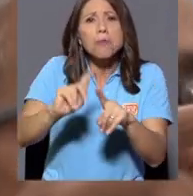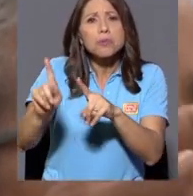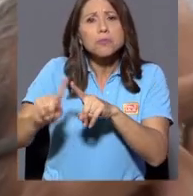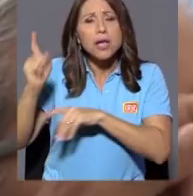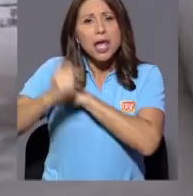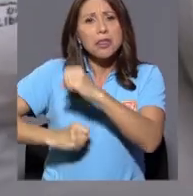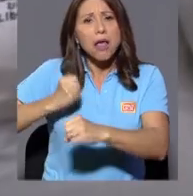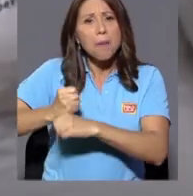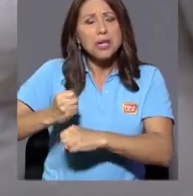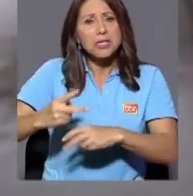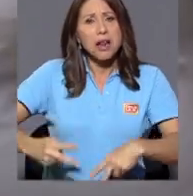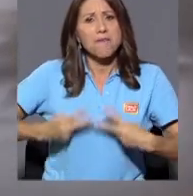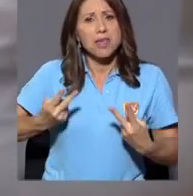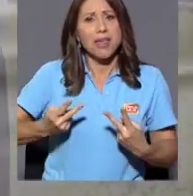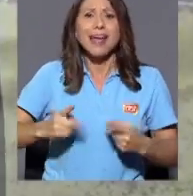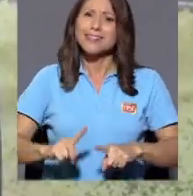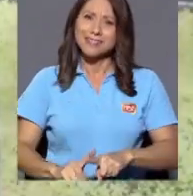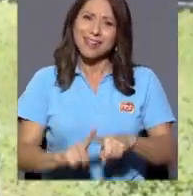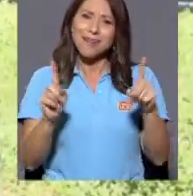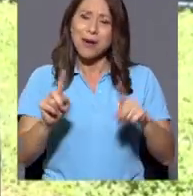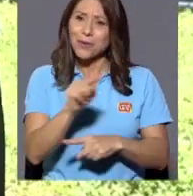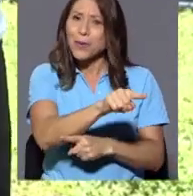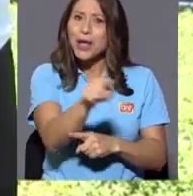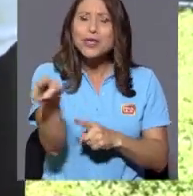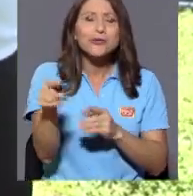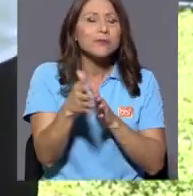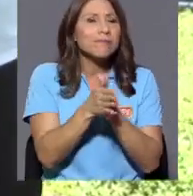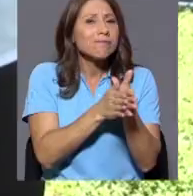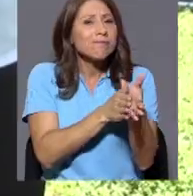y sin embargo es un enriquecimiento